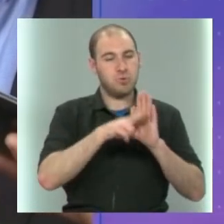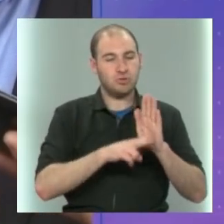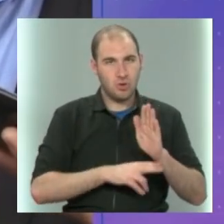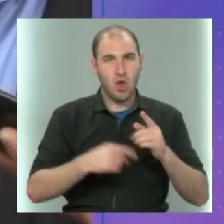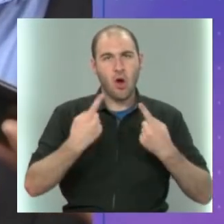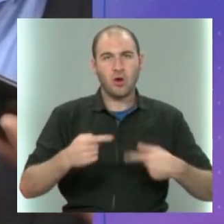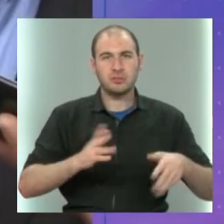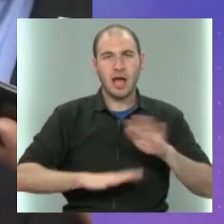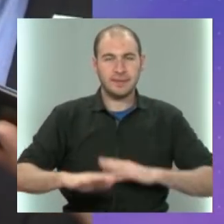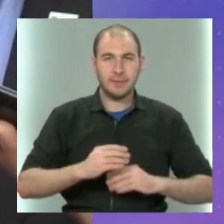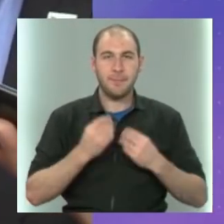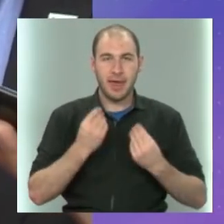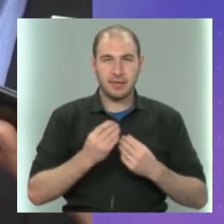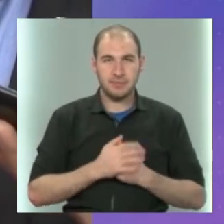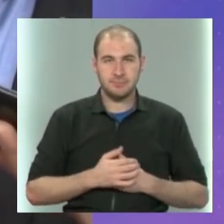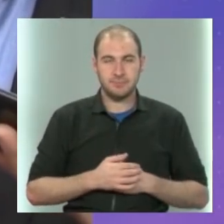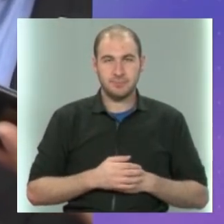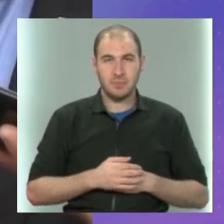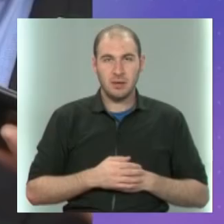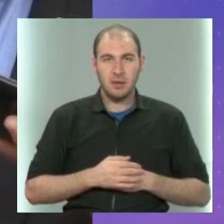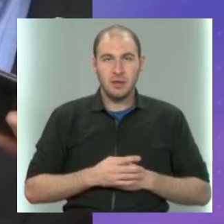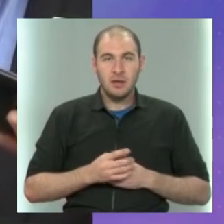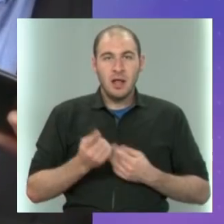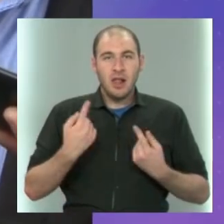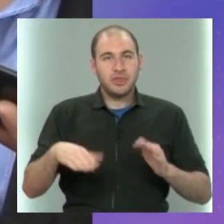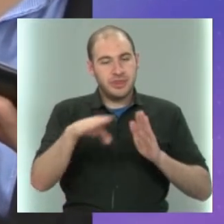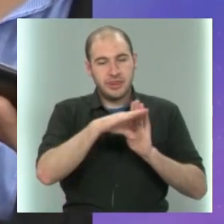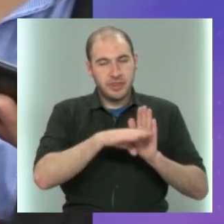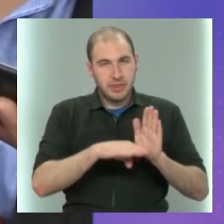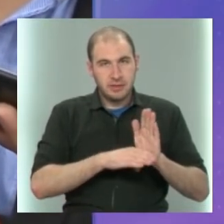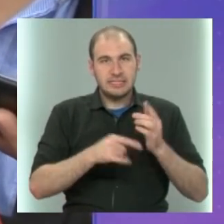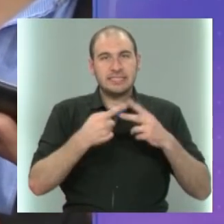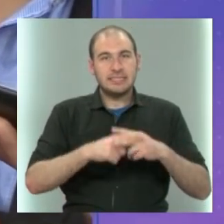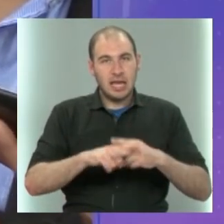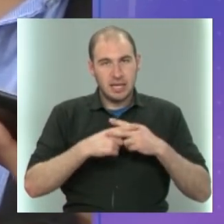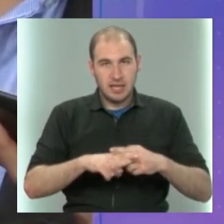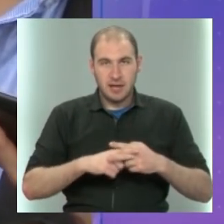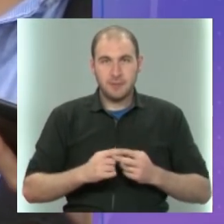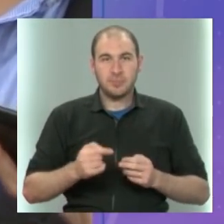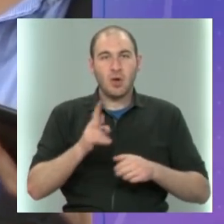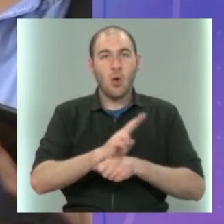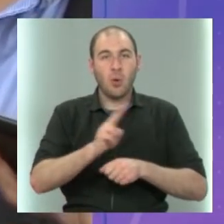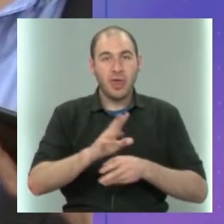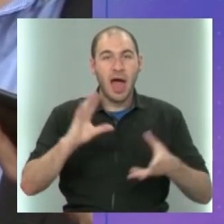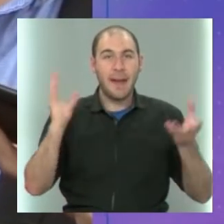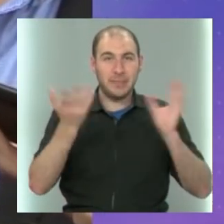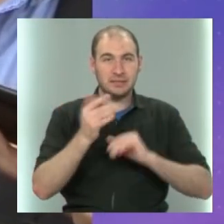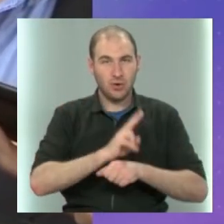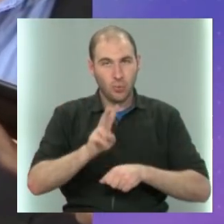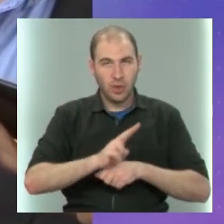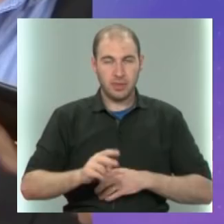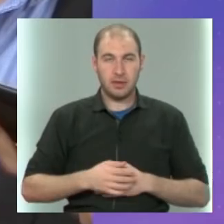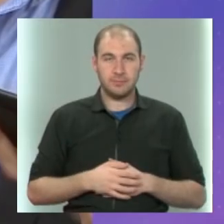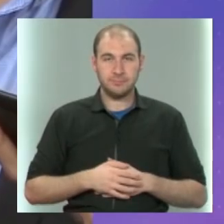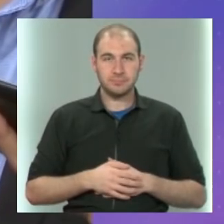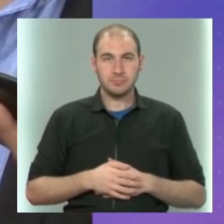de funcionamiento para que se haga con una determinada técnica que preserve el medio ambiente y